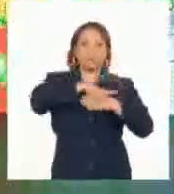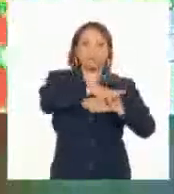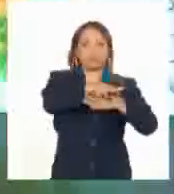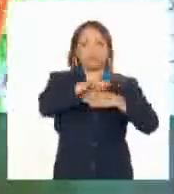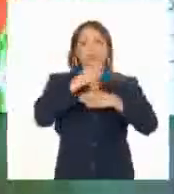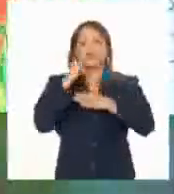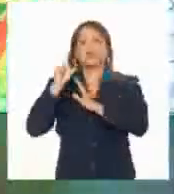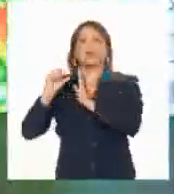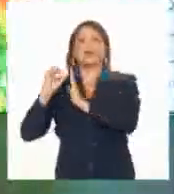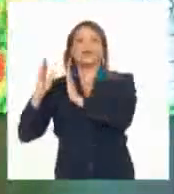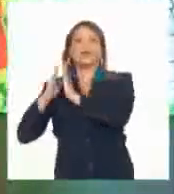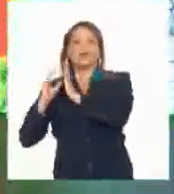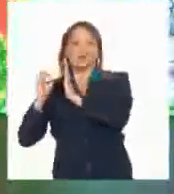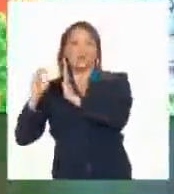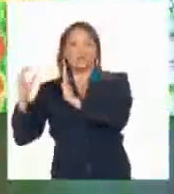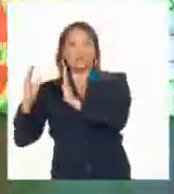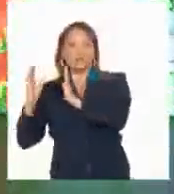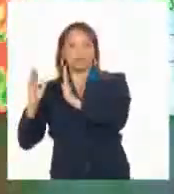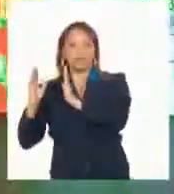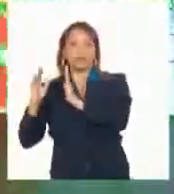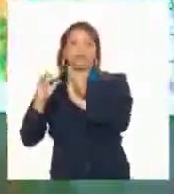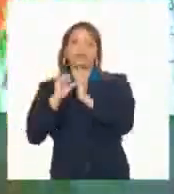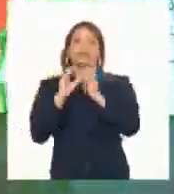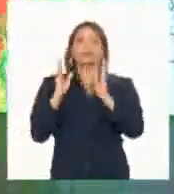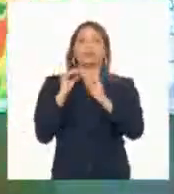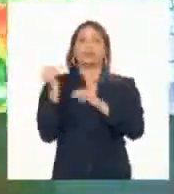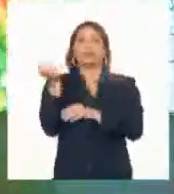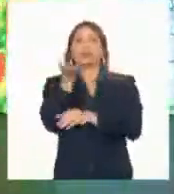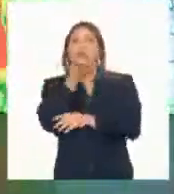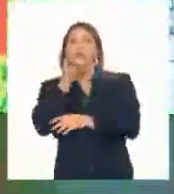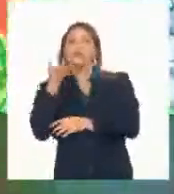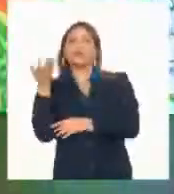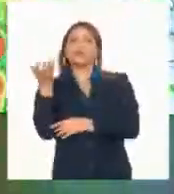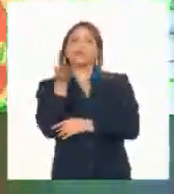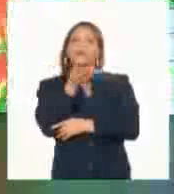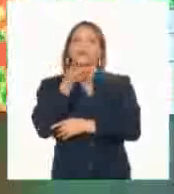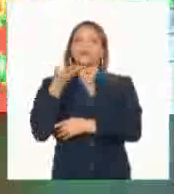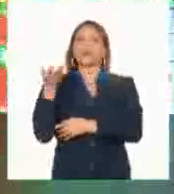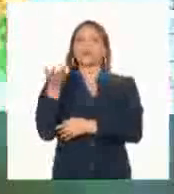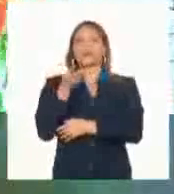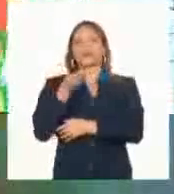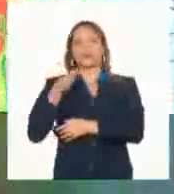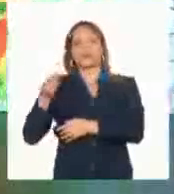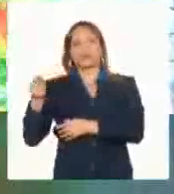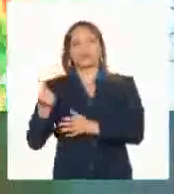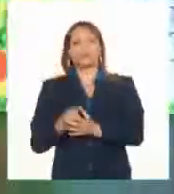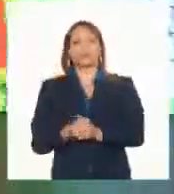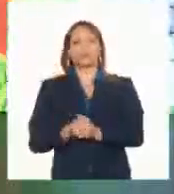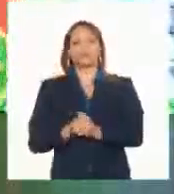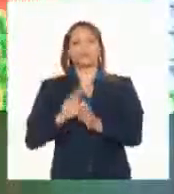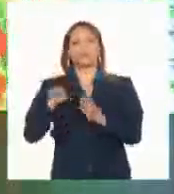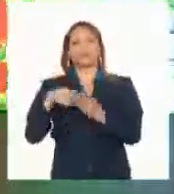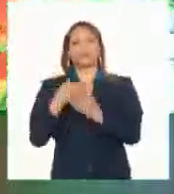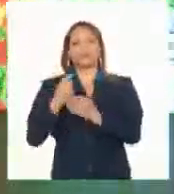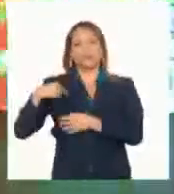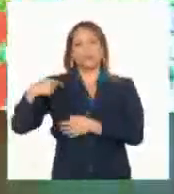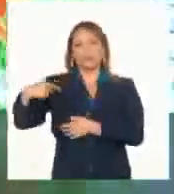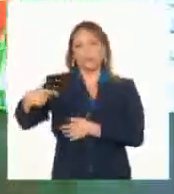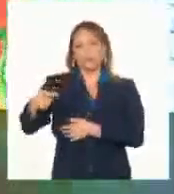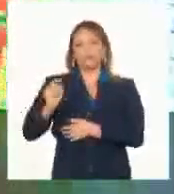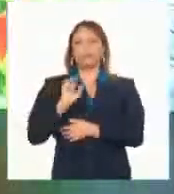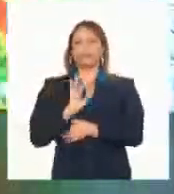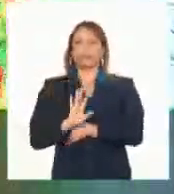occidental y central, los vientos serán variables débiles. Y bueno, tenemos que para los próximos días se mantiene alguna probabilidad de chubascos y